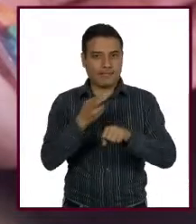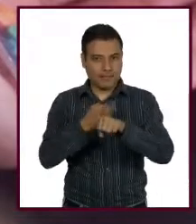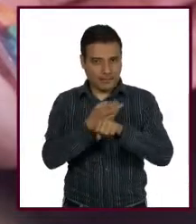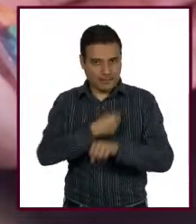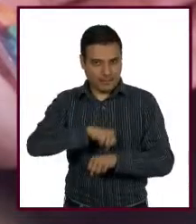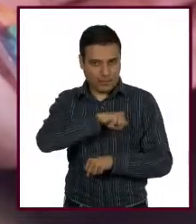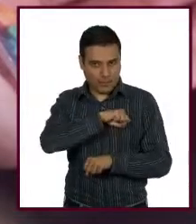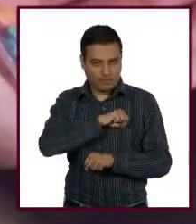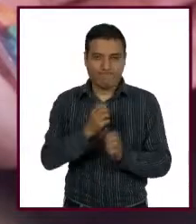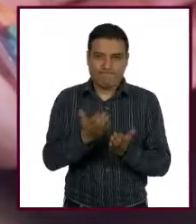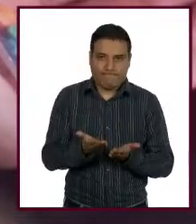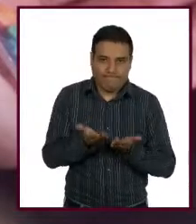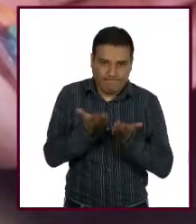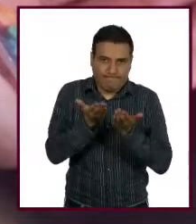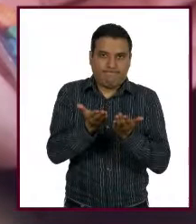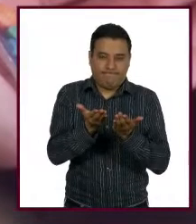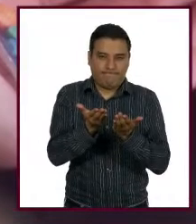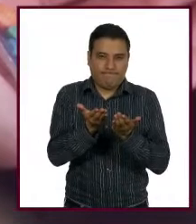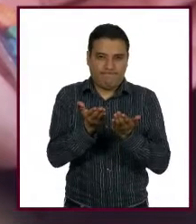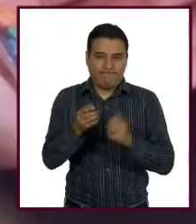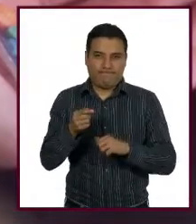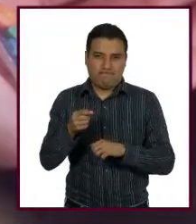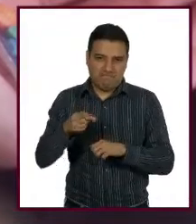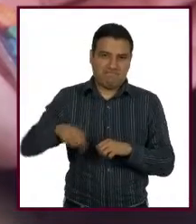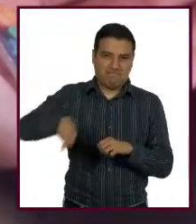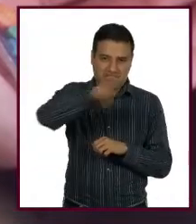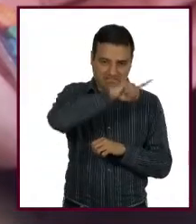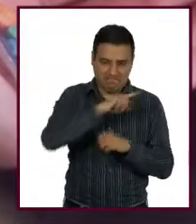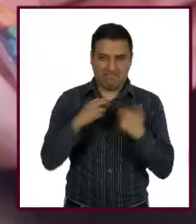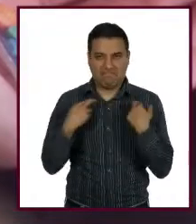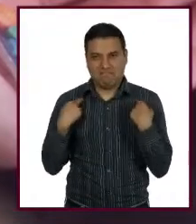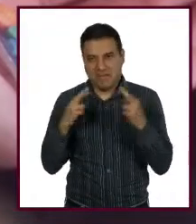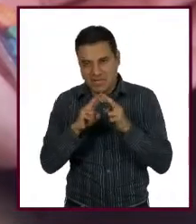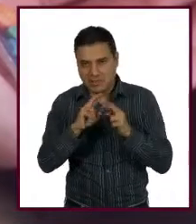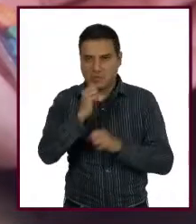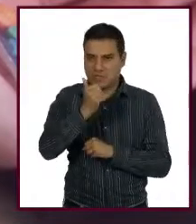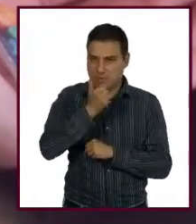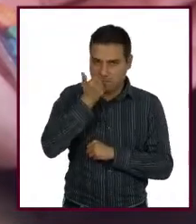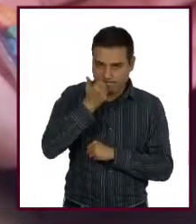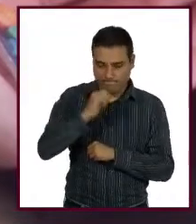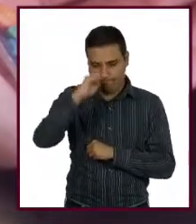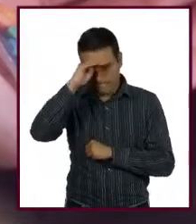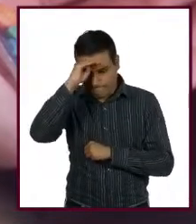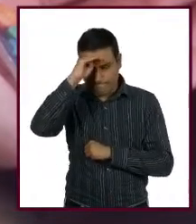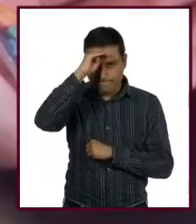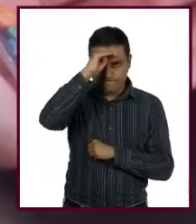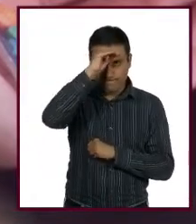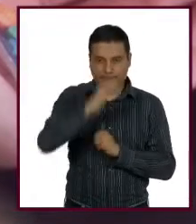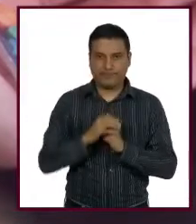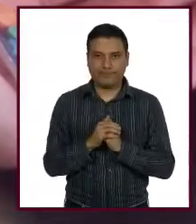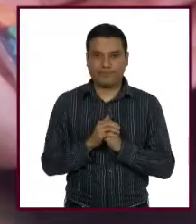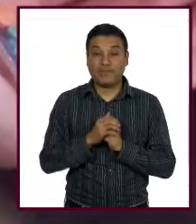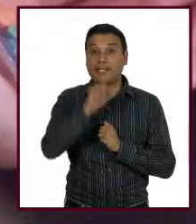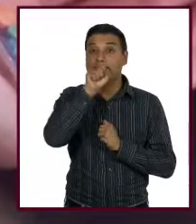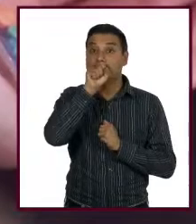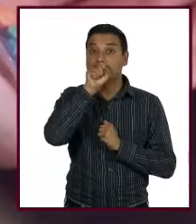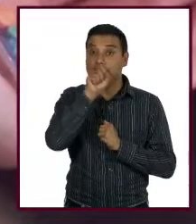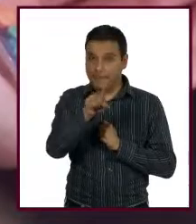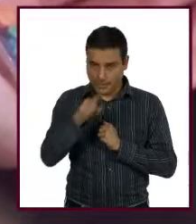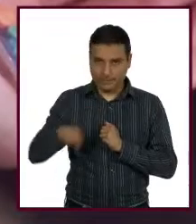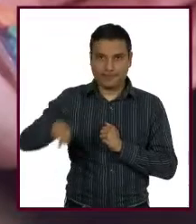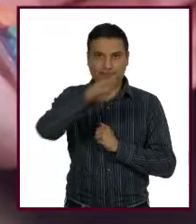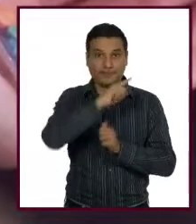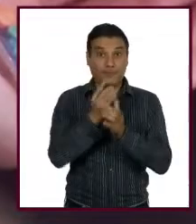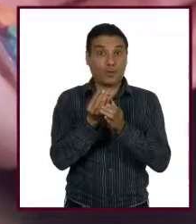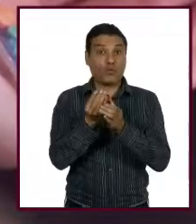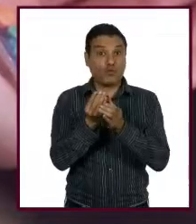diseñaron para ofertar y fomentar la reflexión de las y los estudiantes dentro del aula. Así también les invitamos a inscribirse